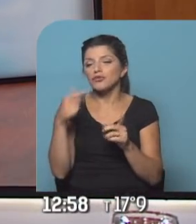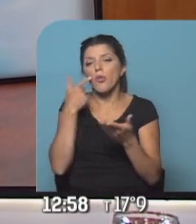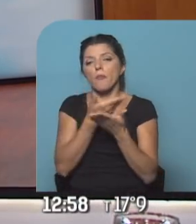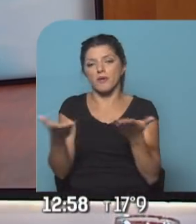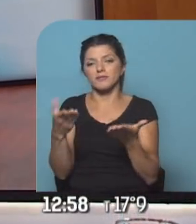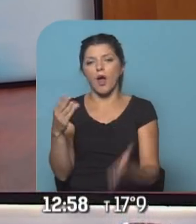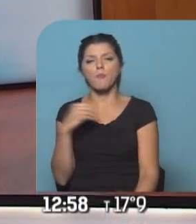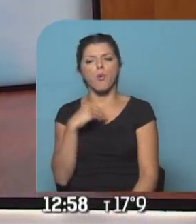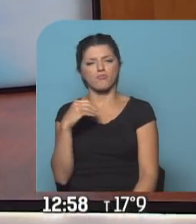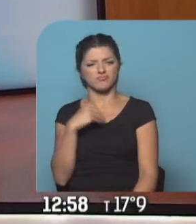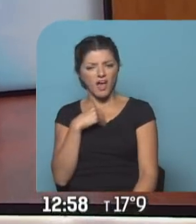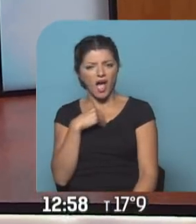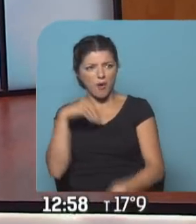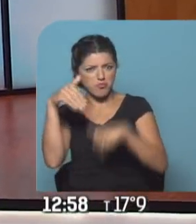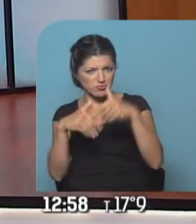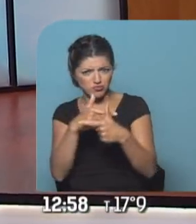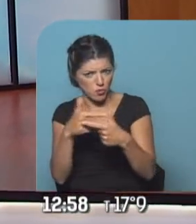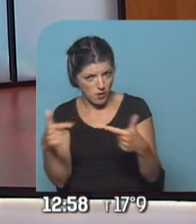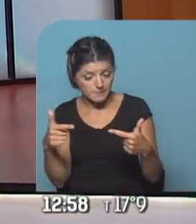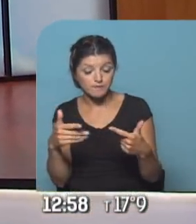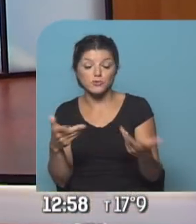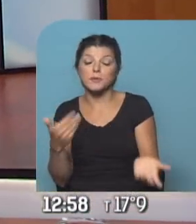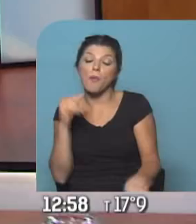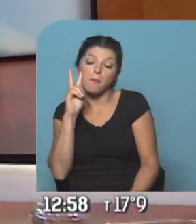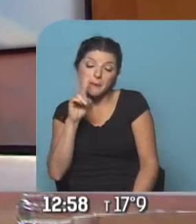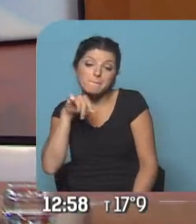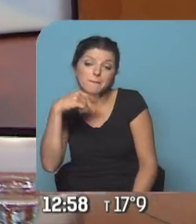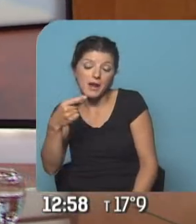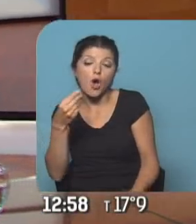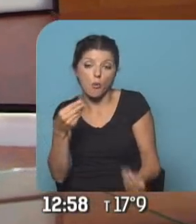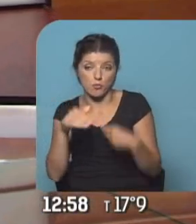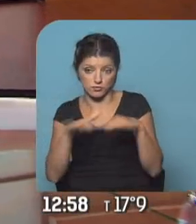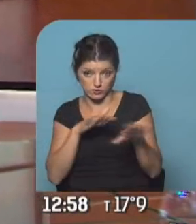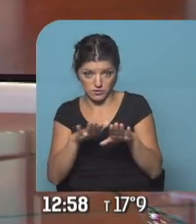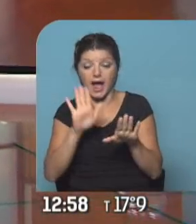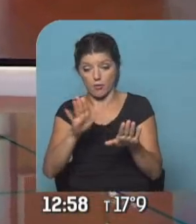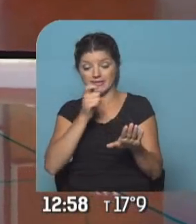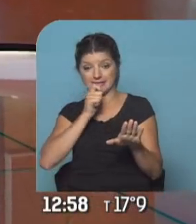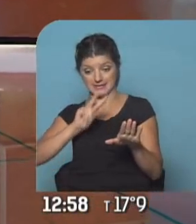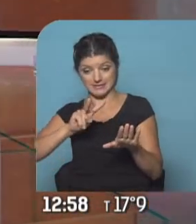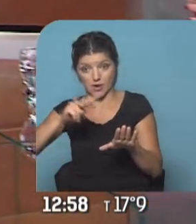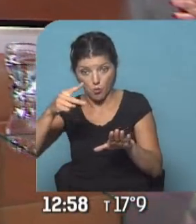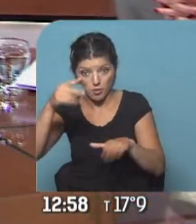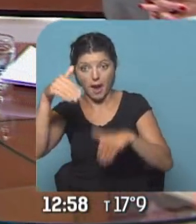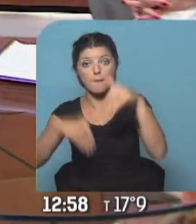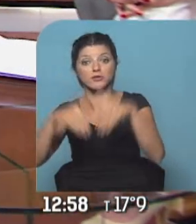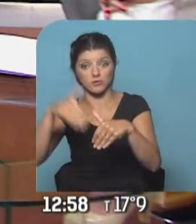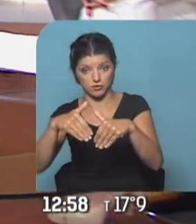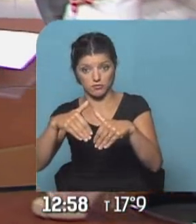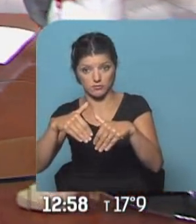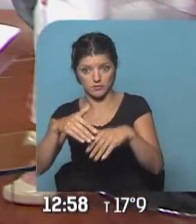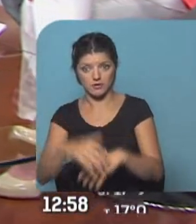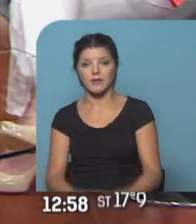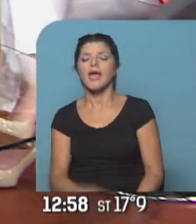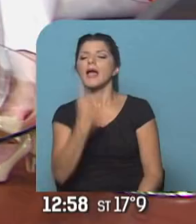duda. Entonces, habrá que ver cómo se desarrollan los acontecimientos y si hay segunda vuelta, cómo... ¿En qué condiciones llega